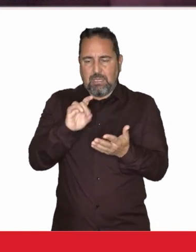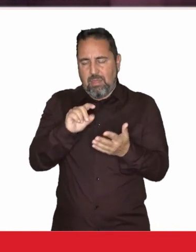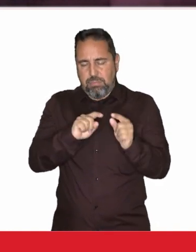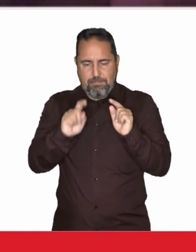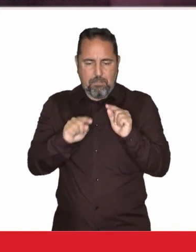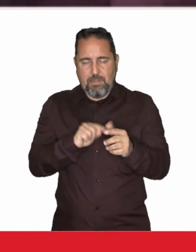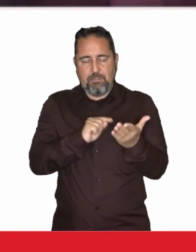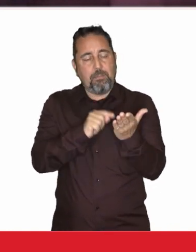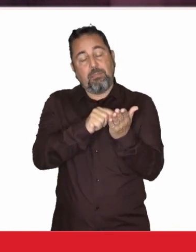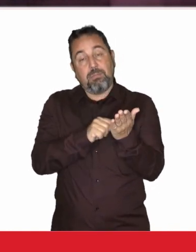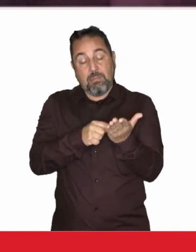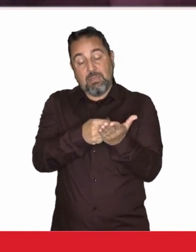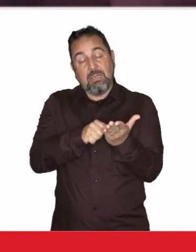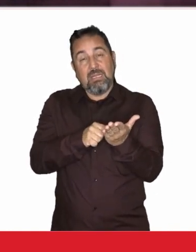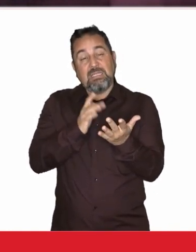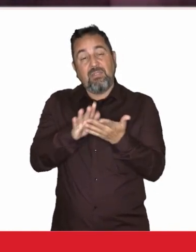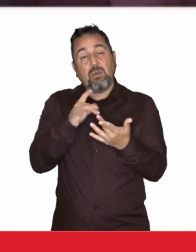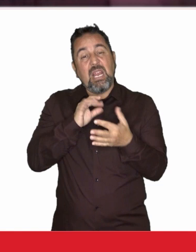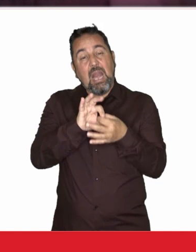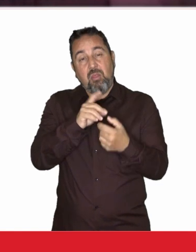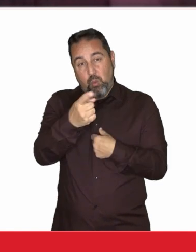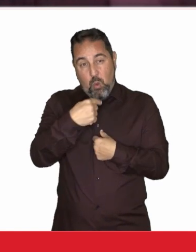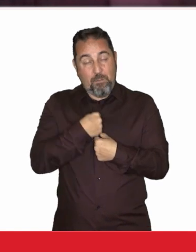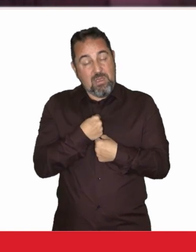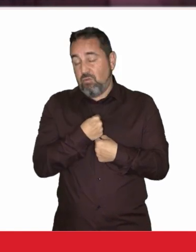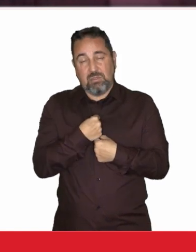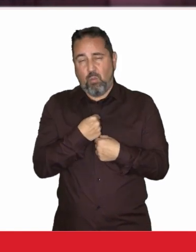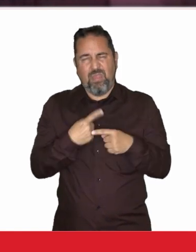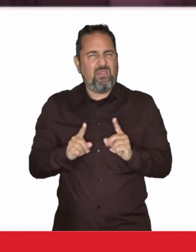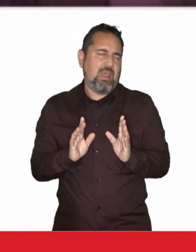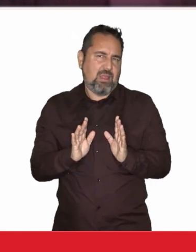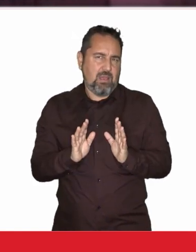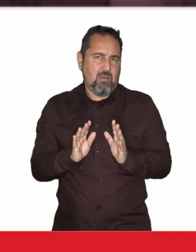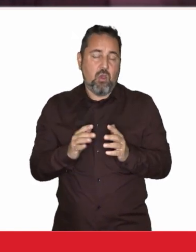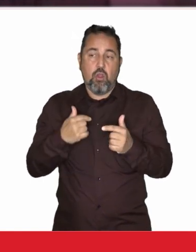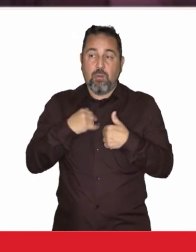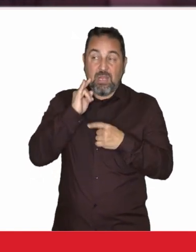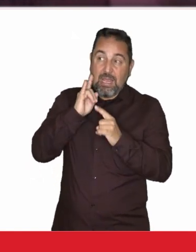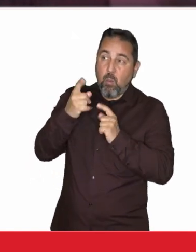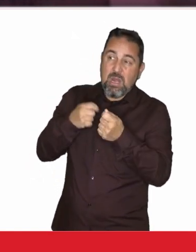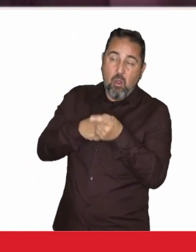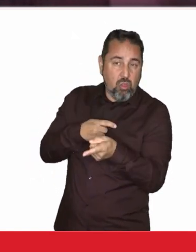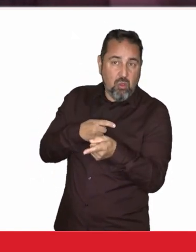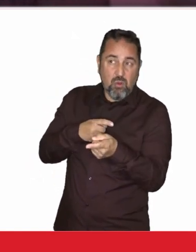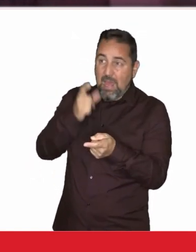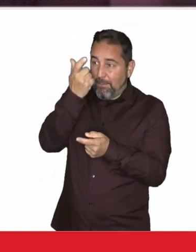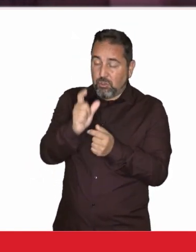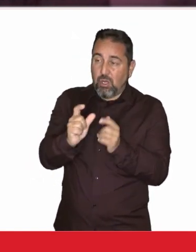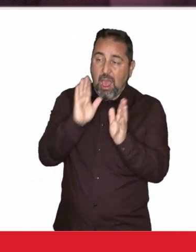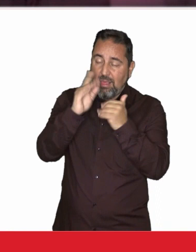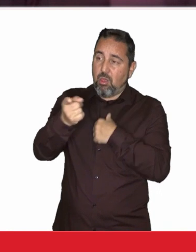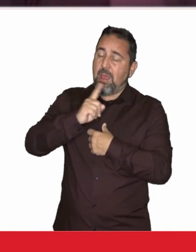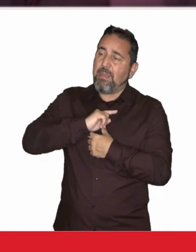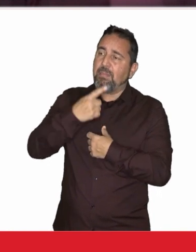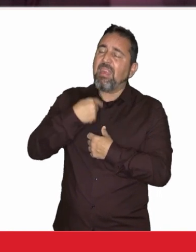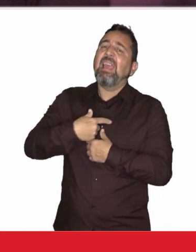15, evidentemente el tipo de relación que está estableciendo conmigo es muy diferente que cuando yo llamo a un negocio, me atiende una